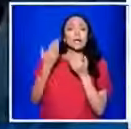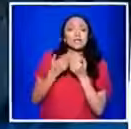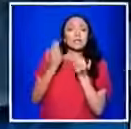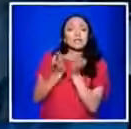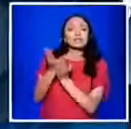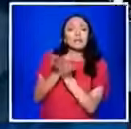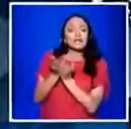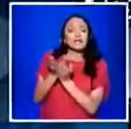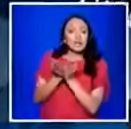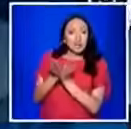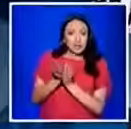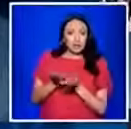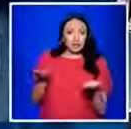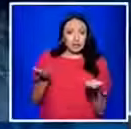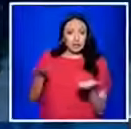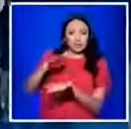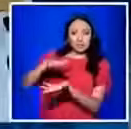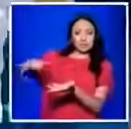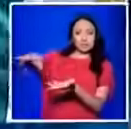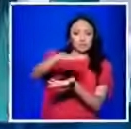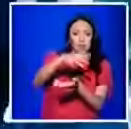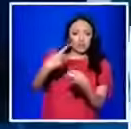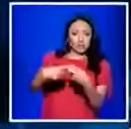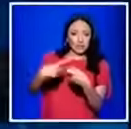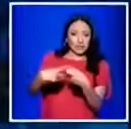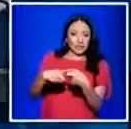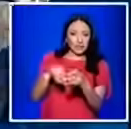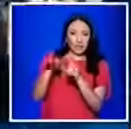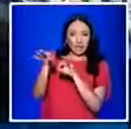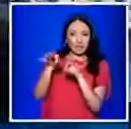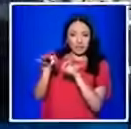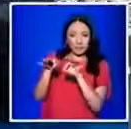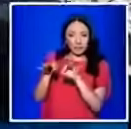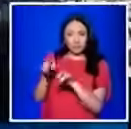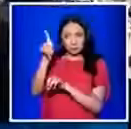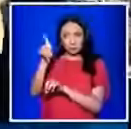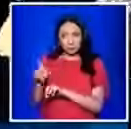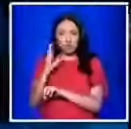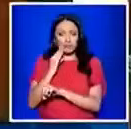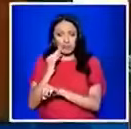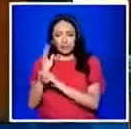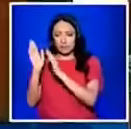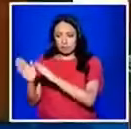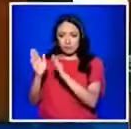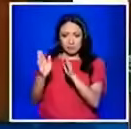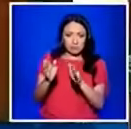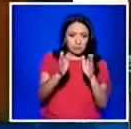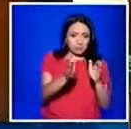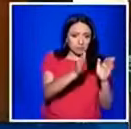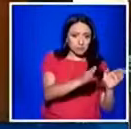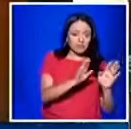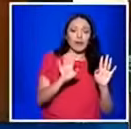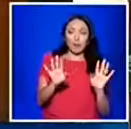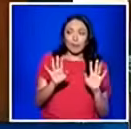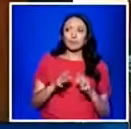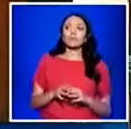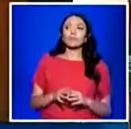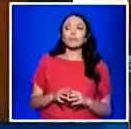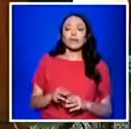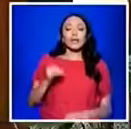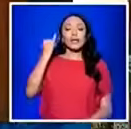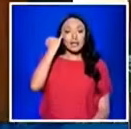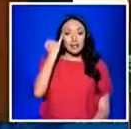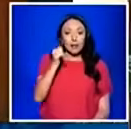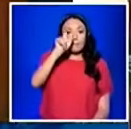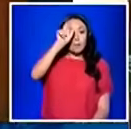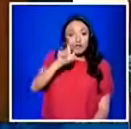en los barrios y parroquias del Distrito Metropolitano de la mano de expertos en cada área. La idea es que los ciudadanos que no